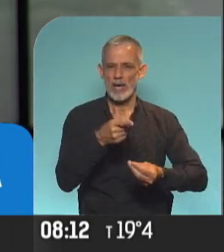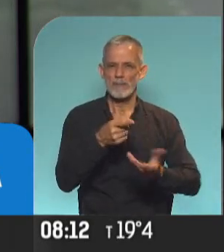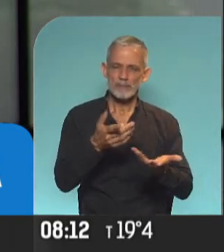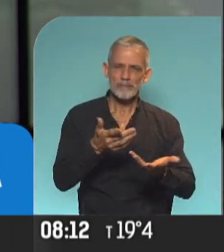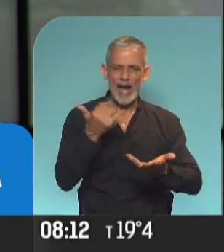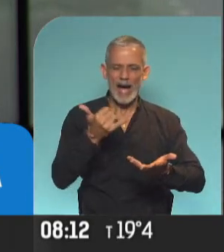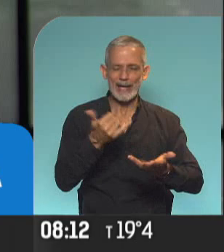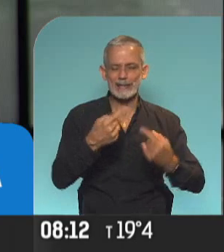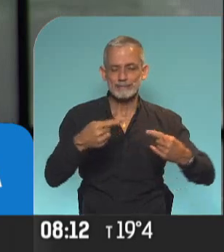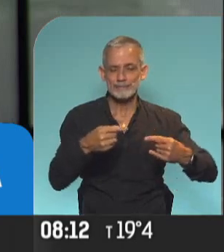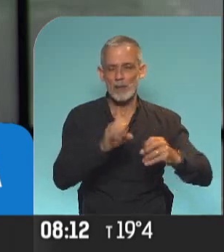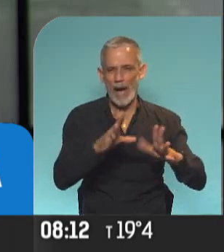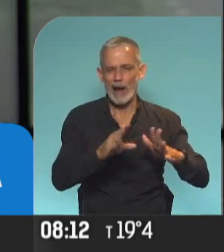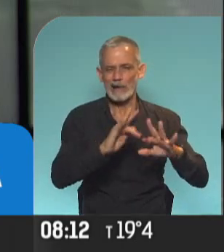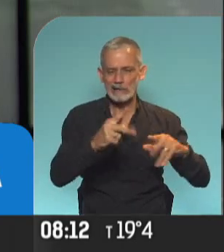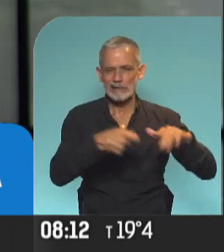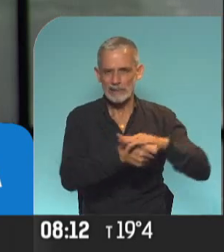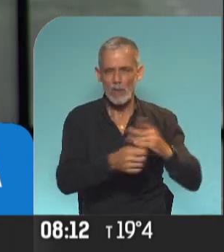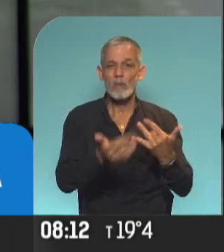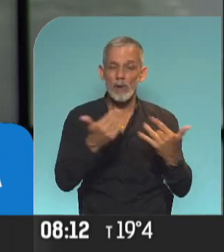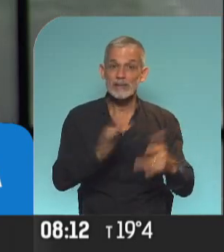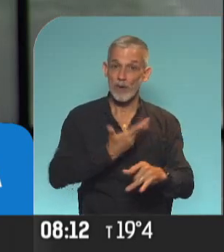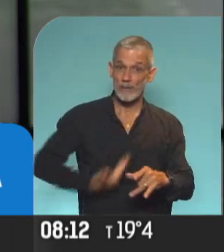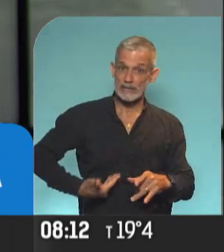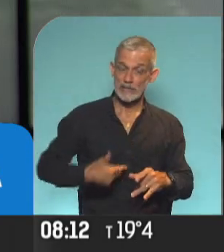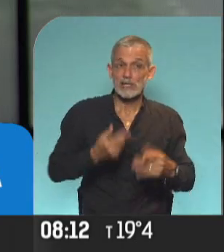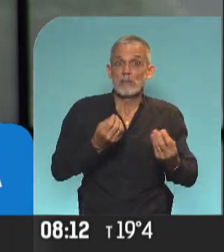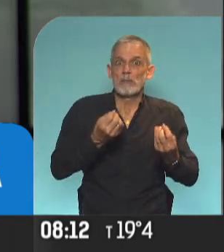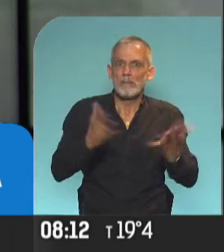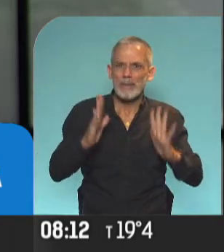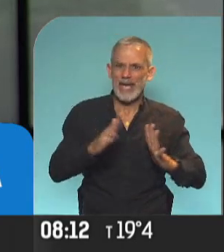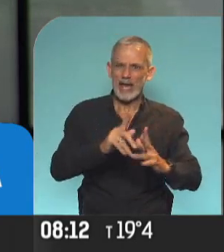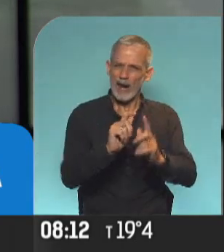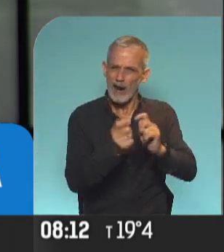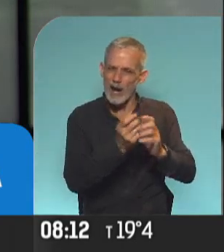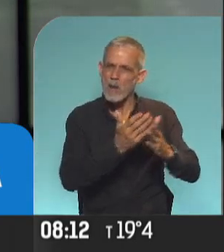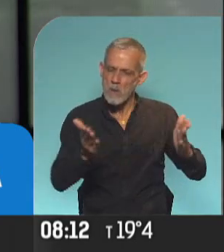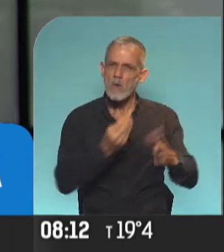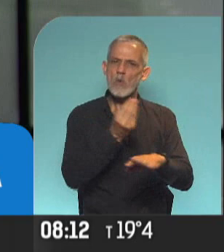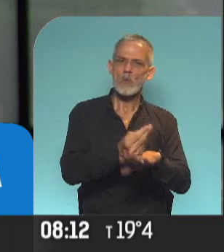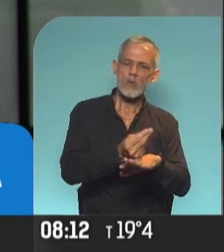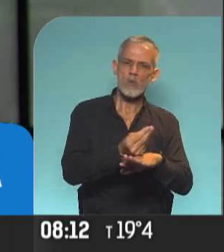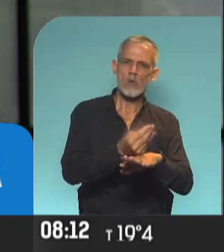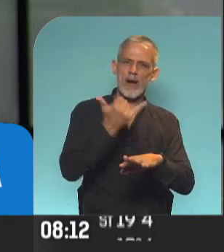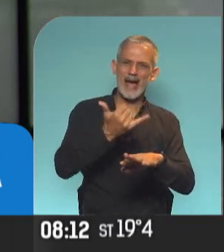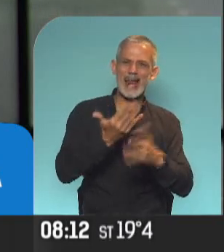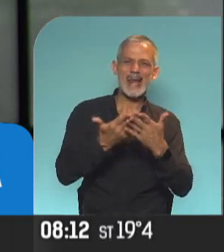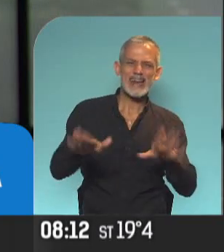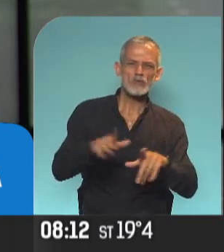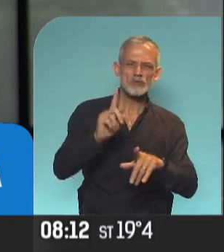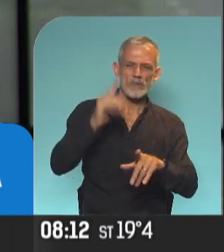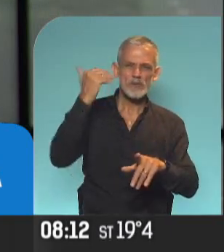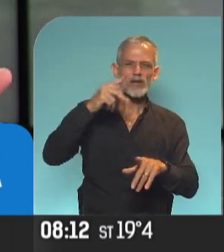los delitos que eventualmente pudiera haber cometido, era un presidente bastante sobrio, de transición, que había asumido después de la renuncia